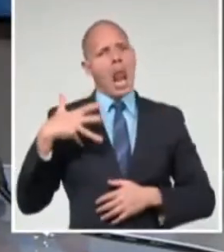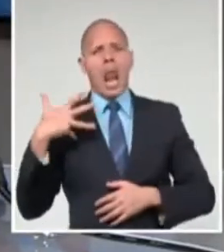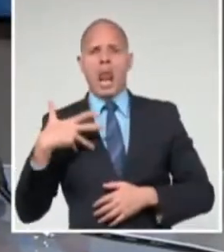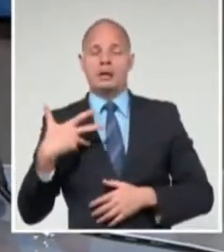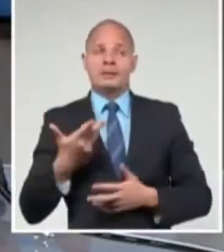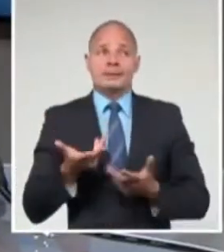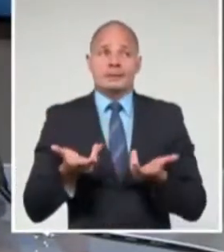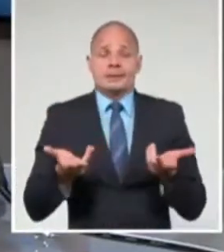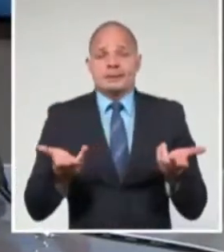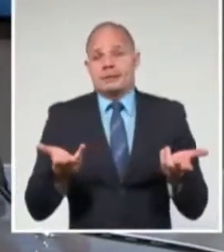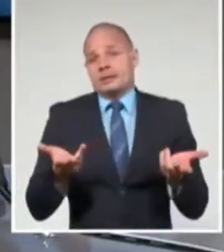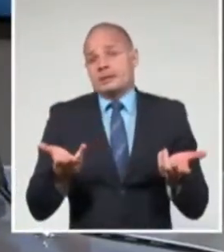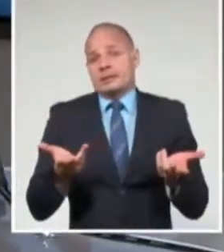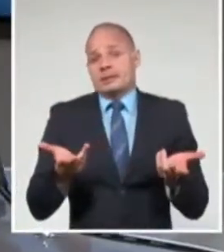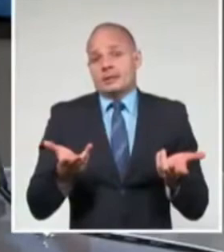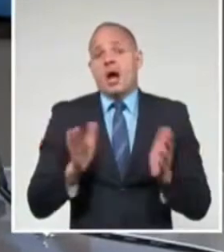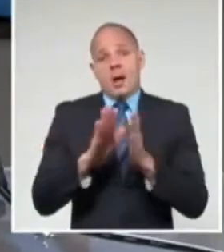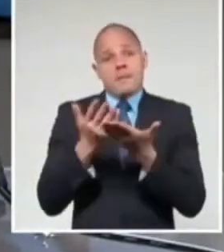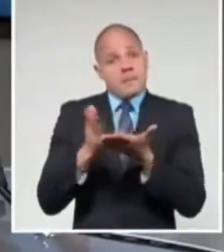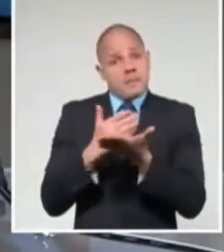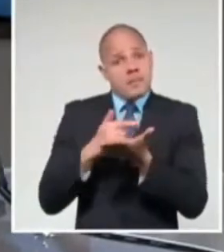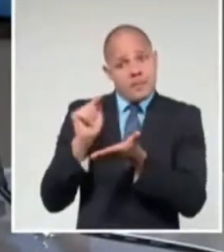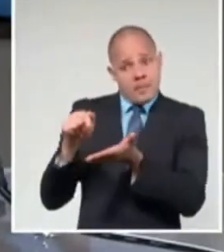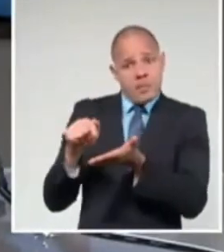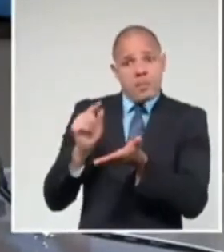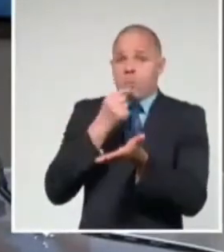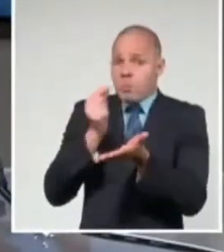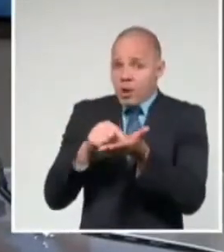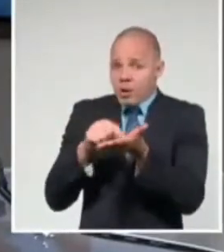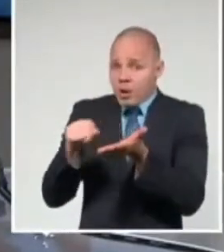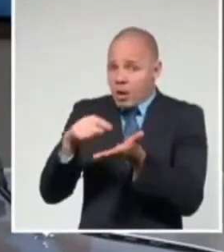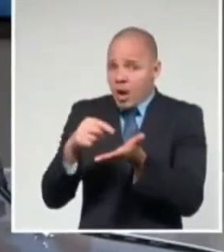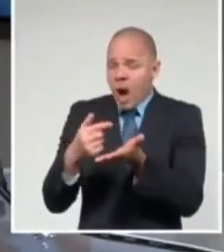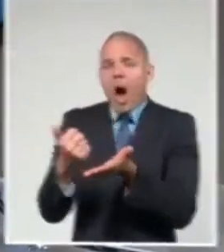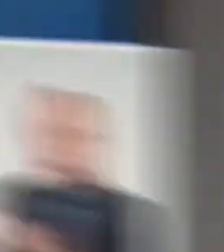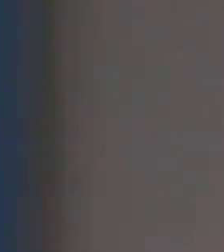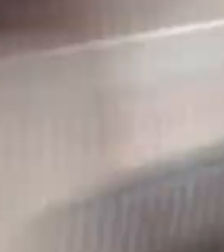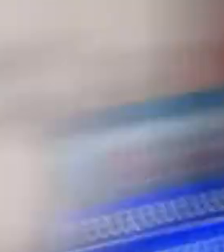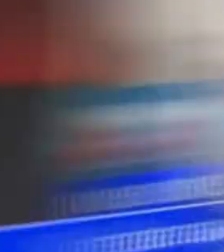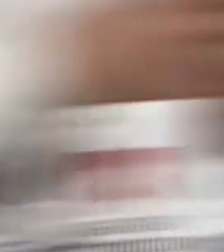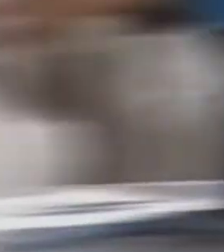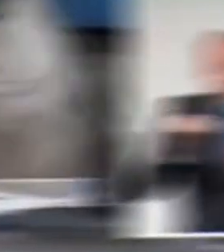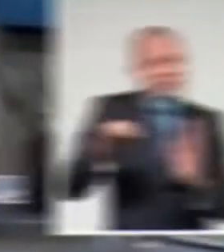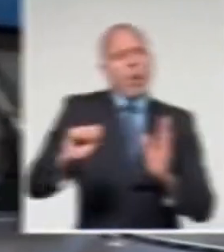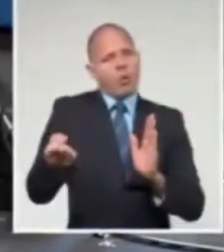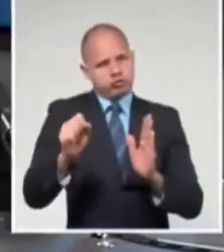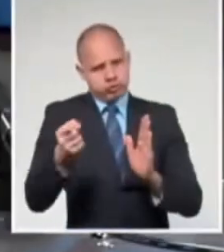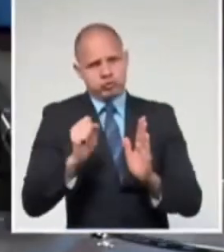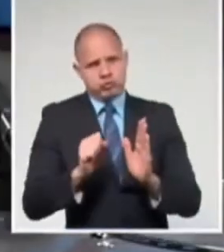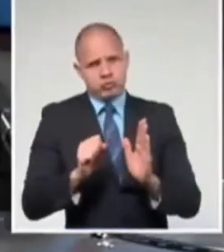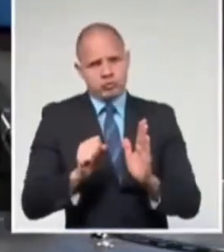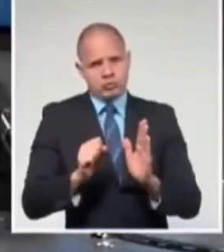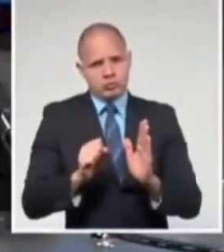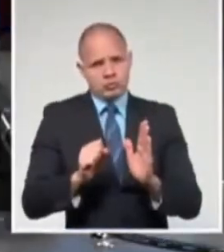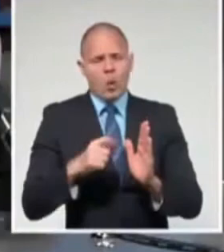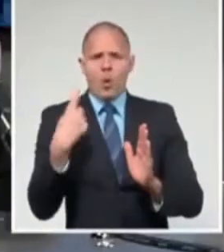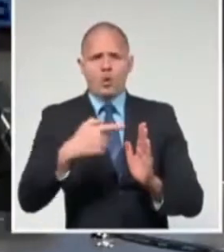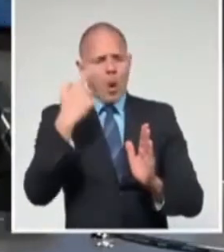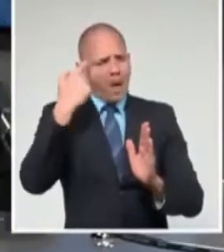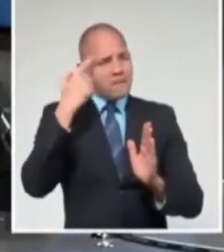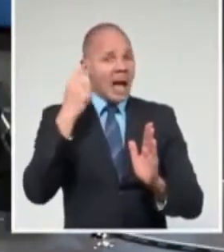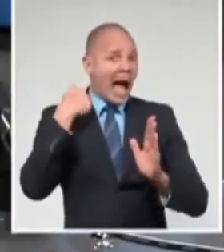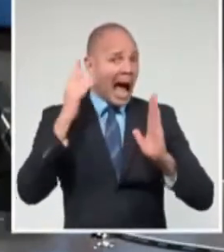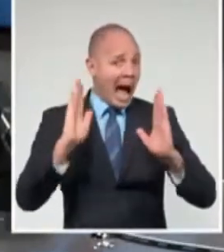escasez es un mecanismo muy eficiente de distribución. Entonces nosotros para un primer